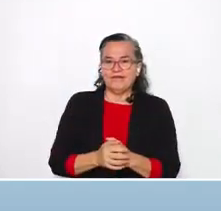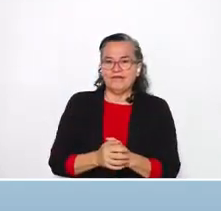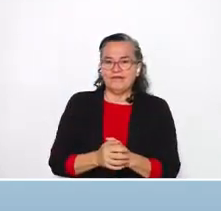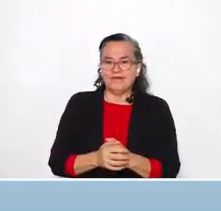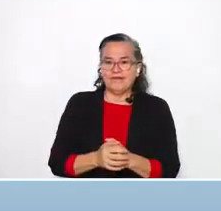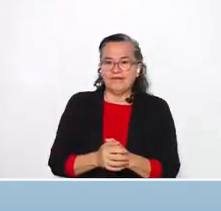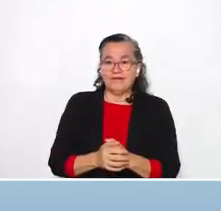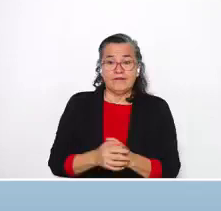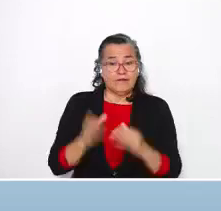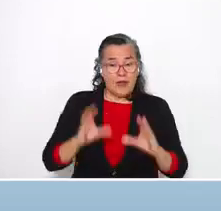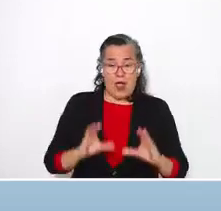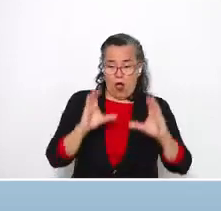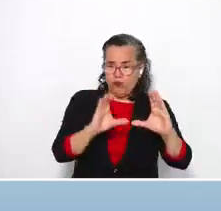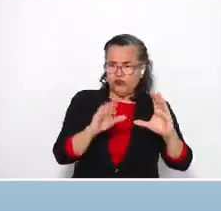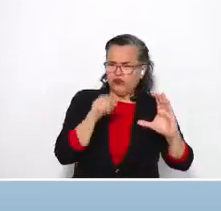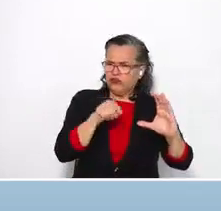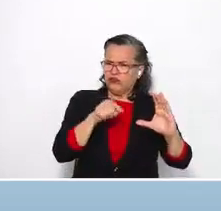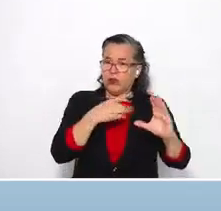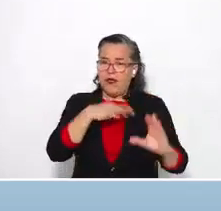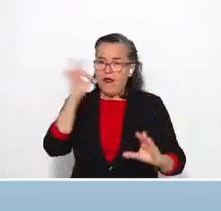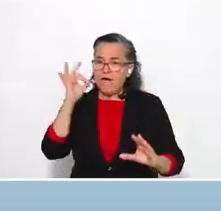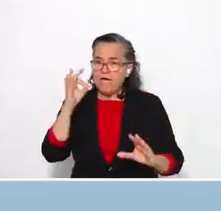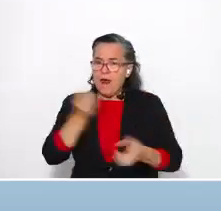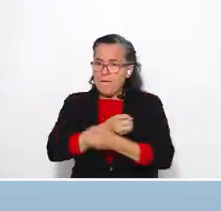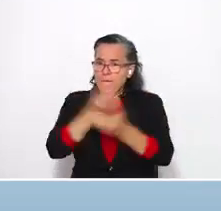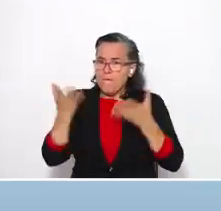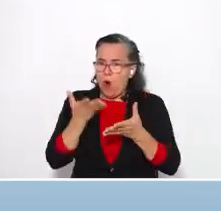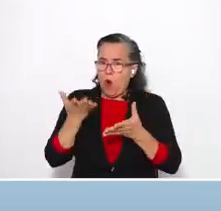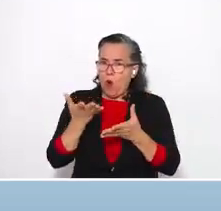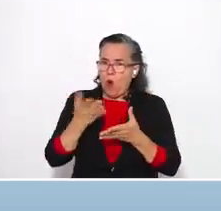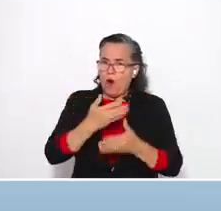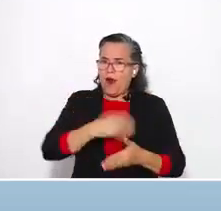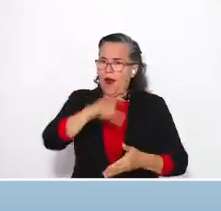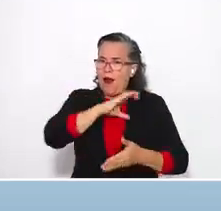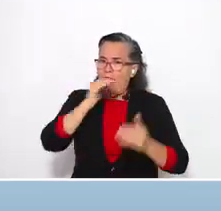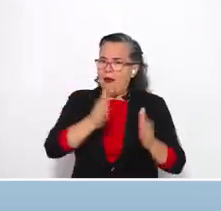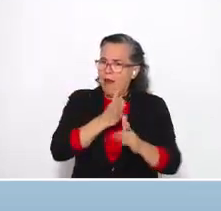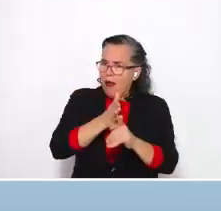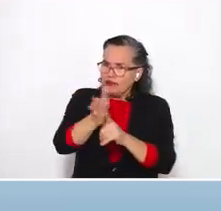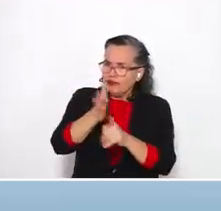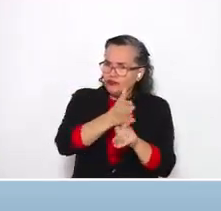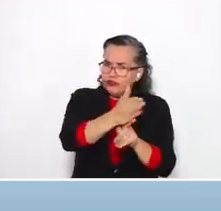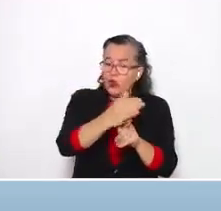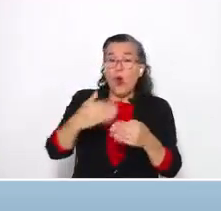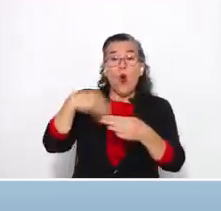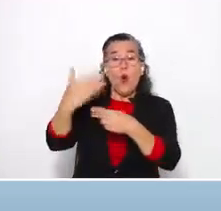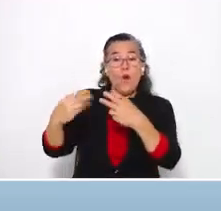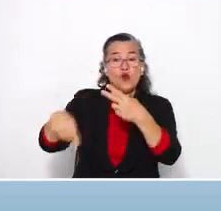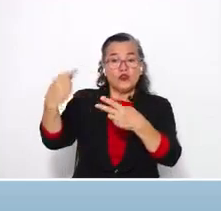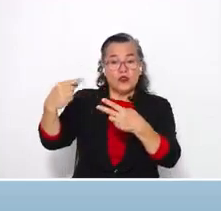Al acreditar, damos fe pública de la calidad de una carrera o posgrado.